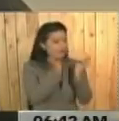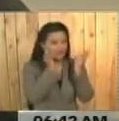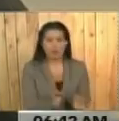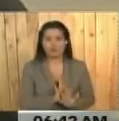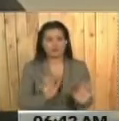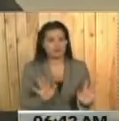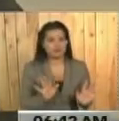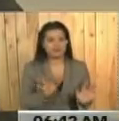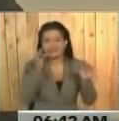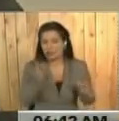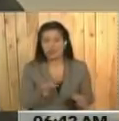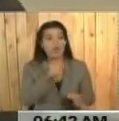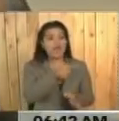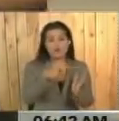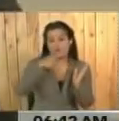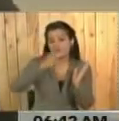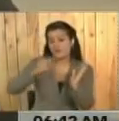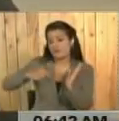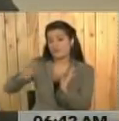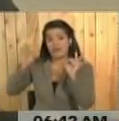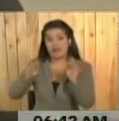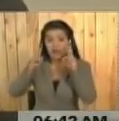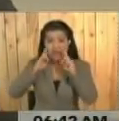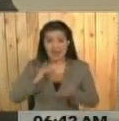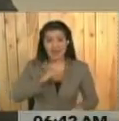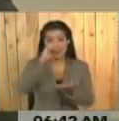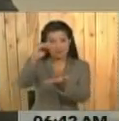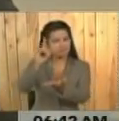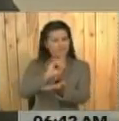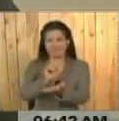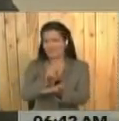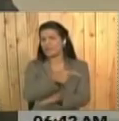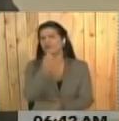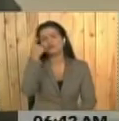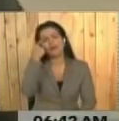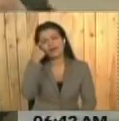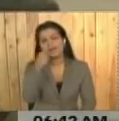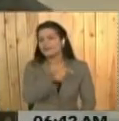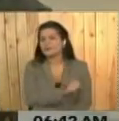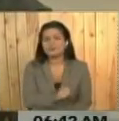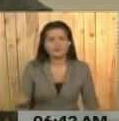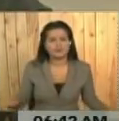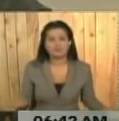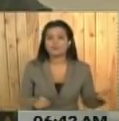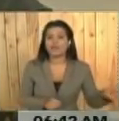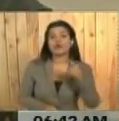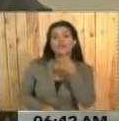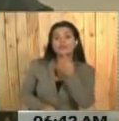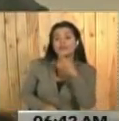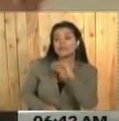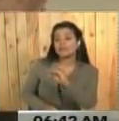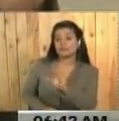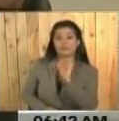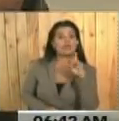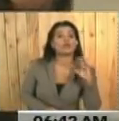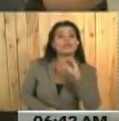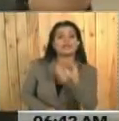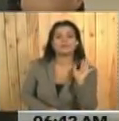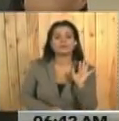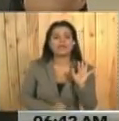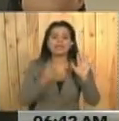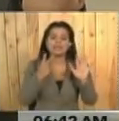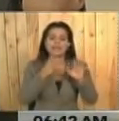ellos no van a recoger la firma no la van a recoger ellos lo saben no tienen manera qué dicen ellos que después de son 7 horas